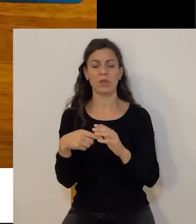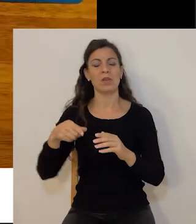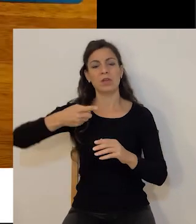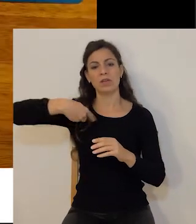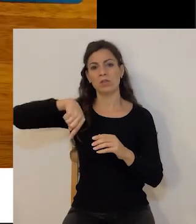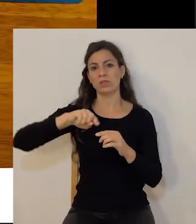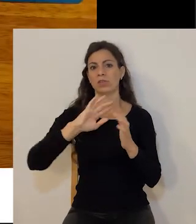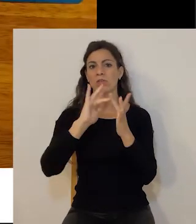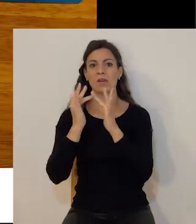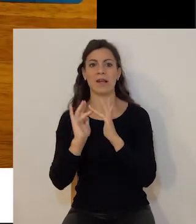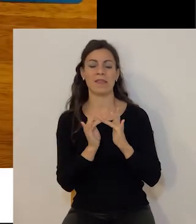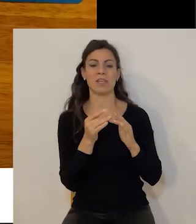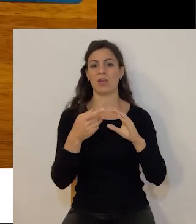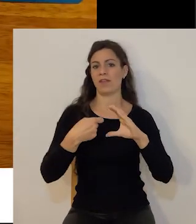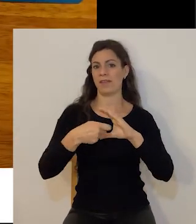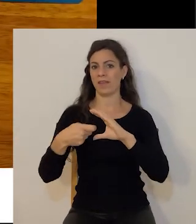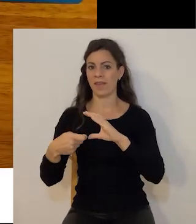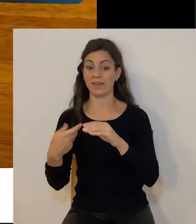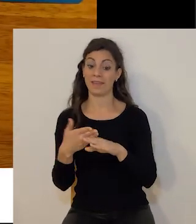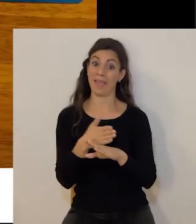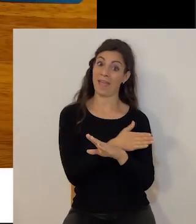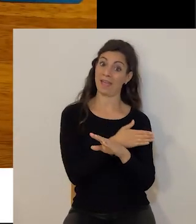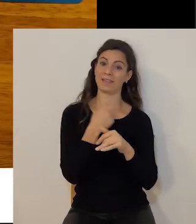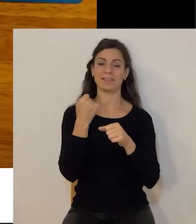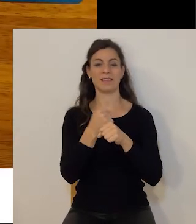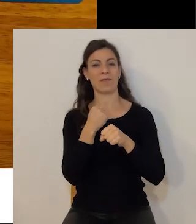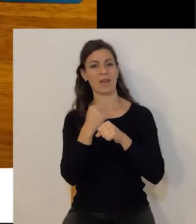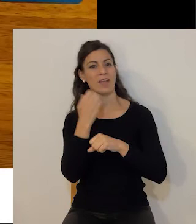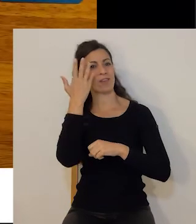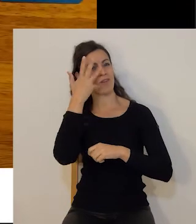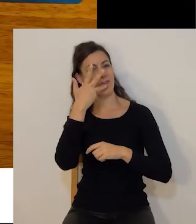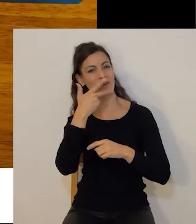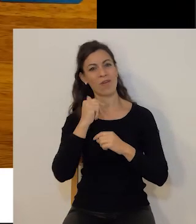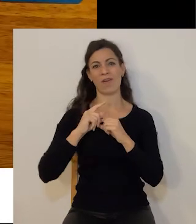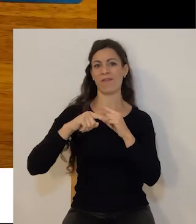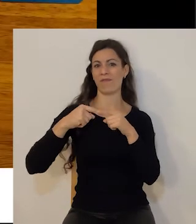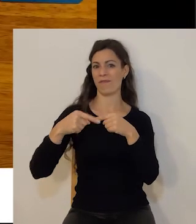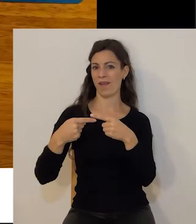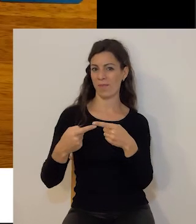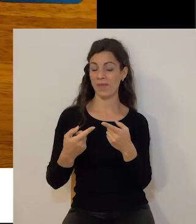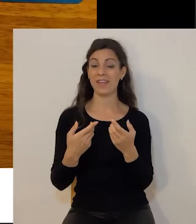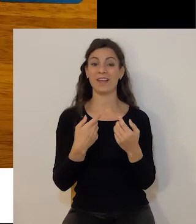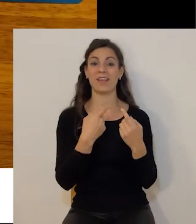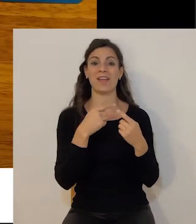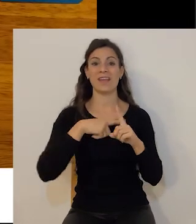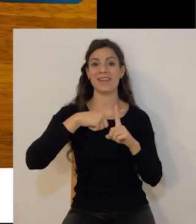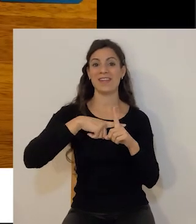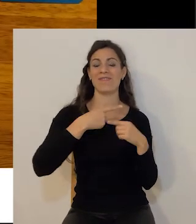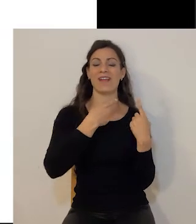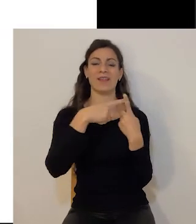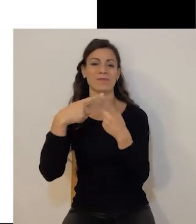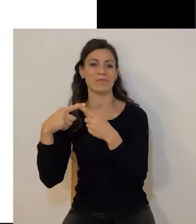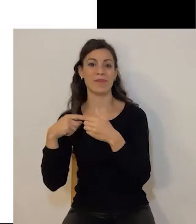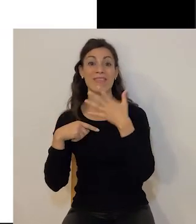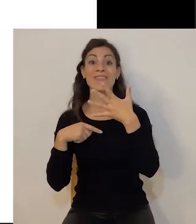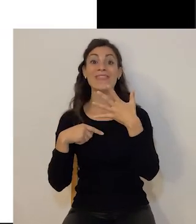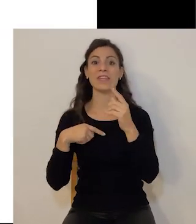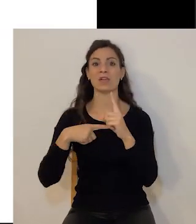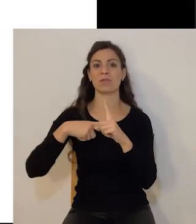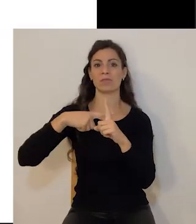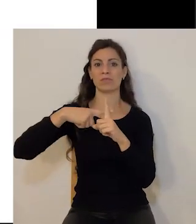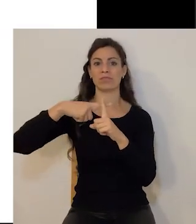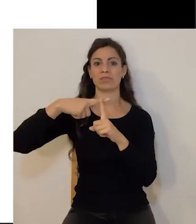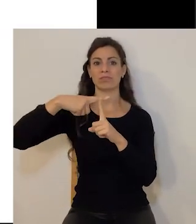las relaciones de las cartas, los colores, las familias, los diferentes niveles, los 5 niveles de